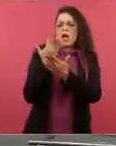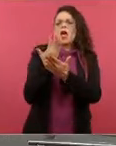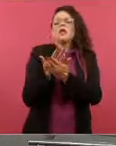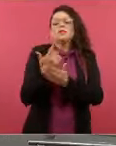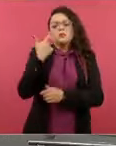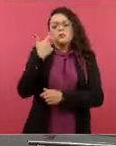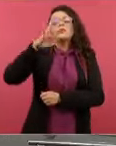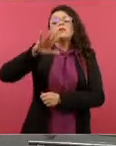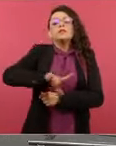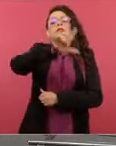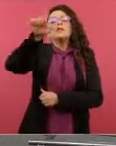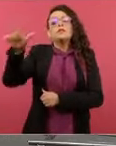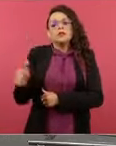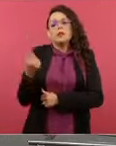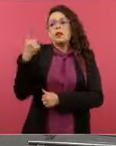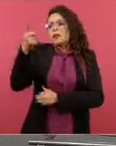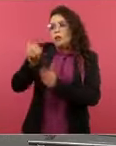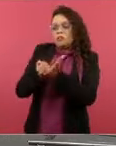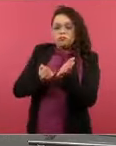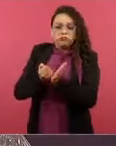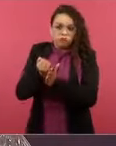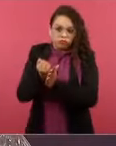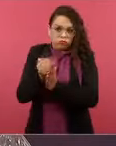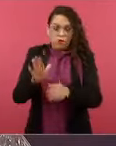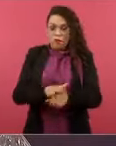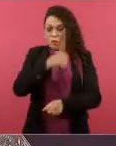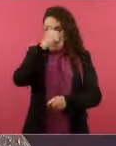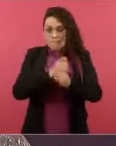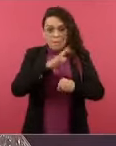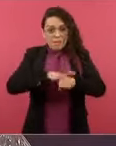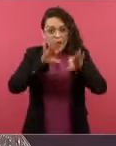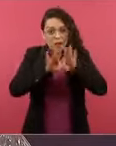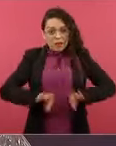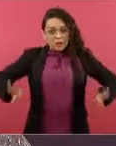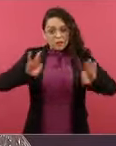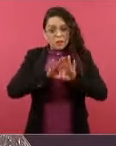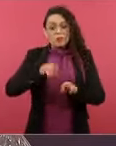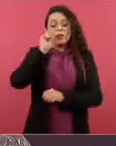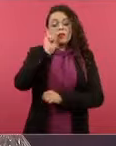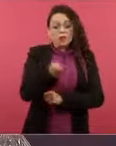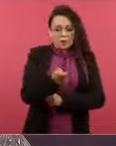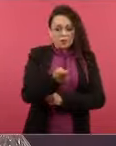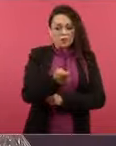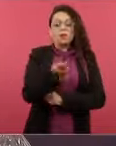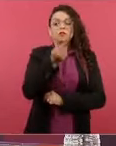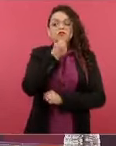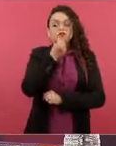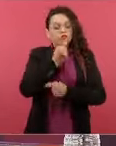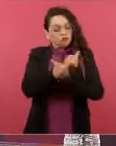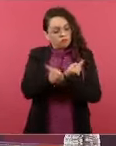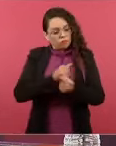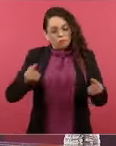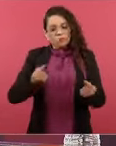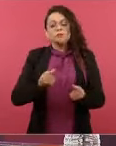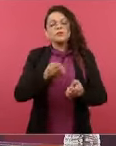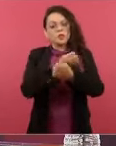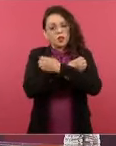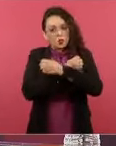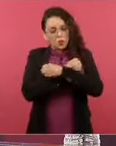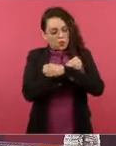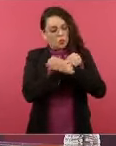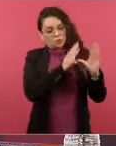encontrar una solución porque el interés más importante es la educación y el bienestar de niñas, niños y